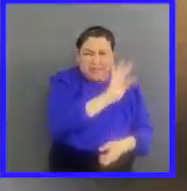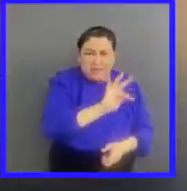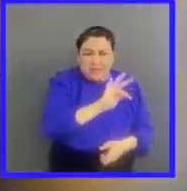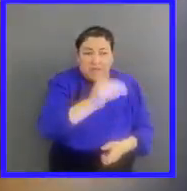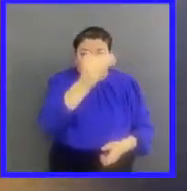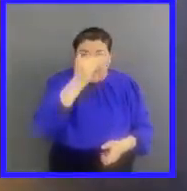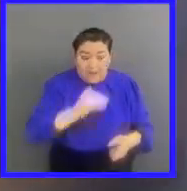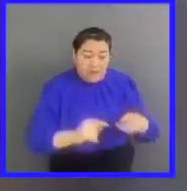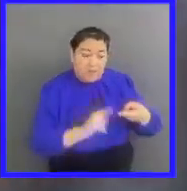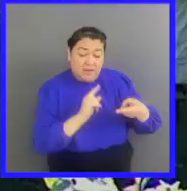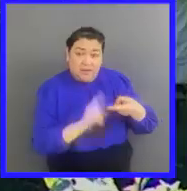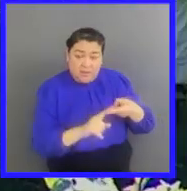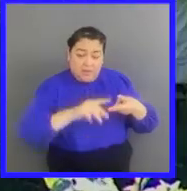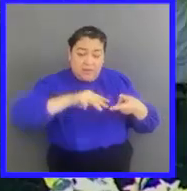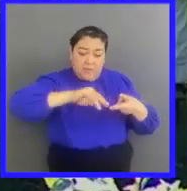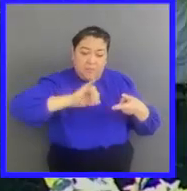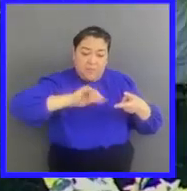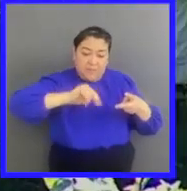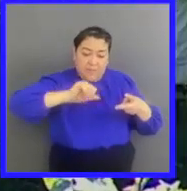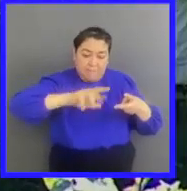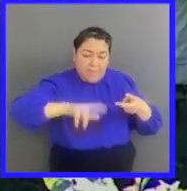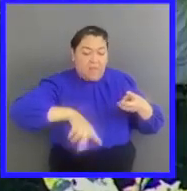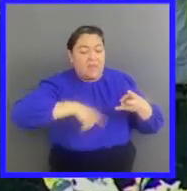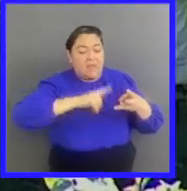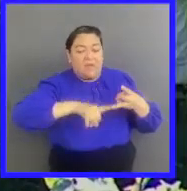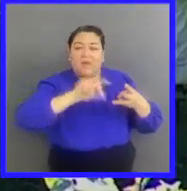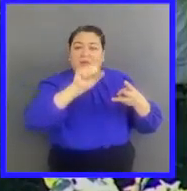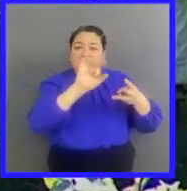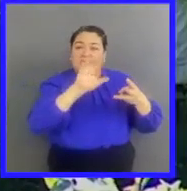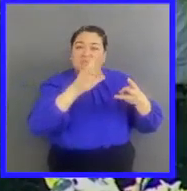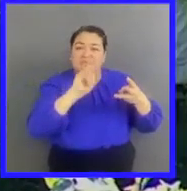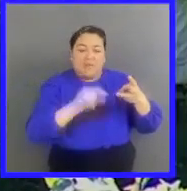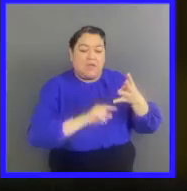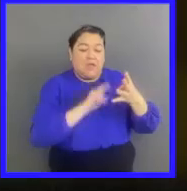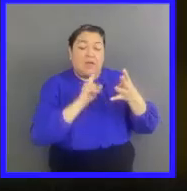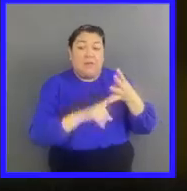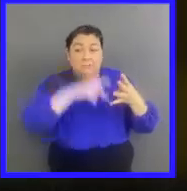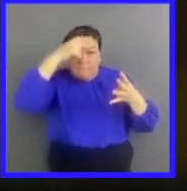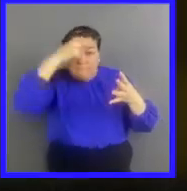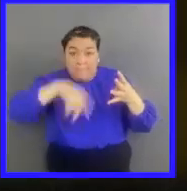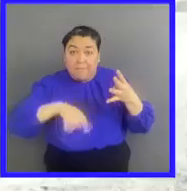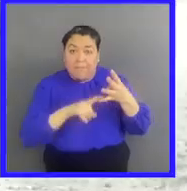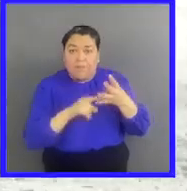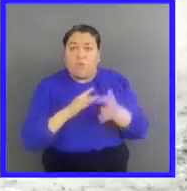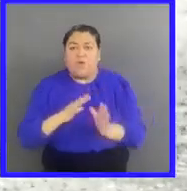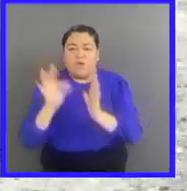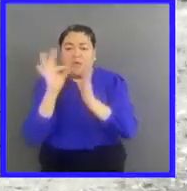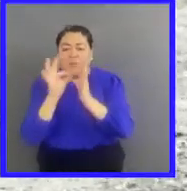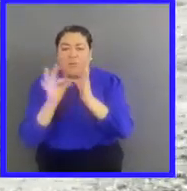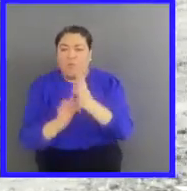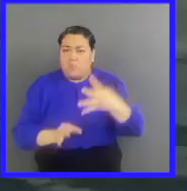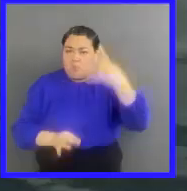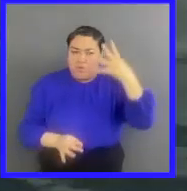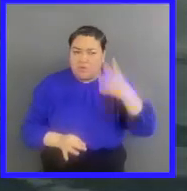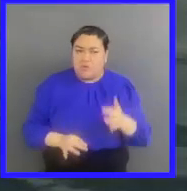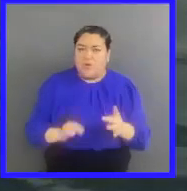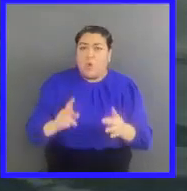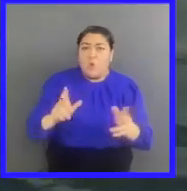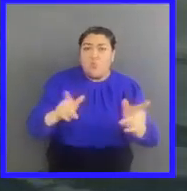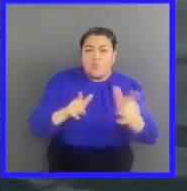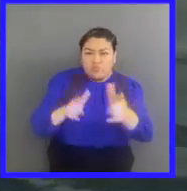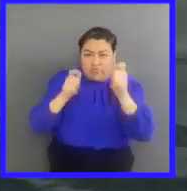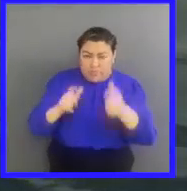Myanmar y Siria. Las evaluaciones se basaron en 4 indicadores: letalidad, peligro para civiles,